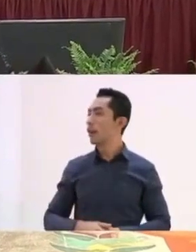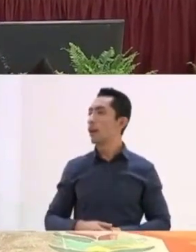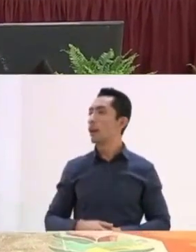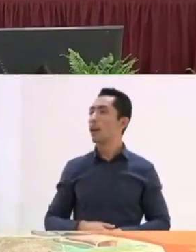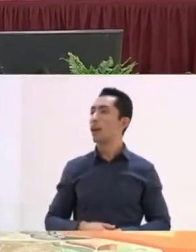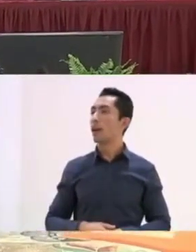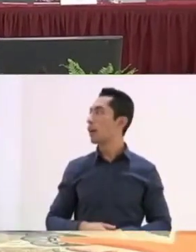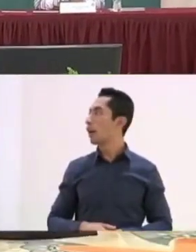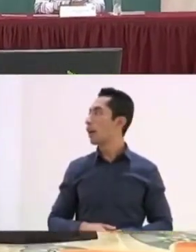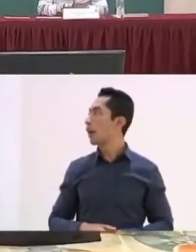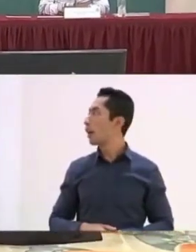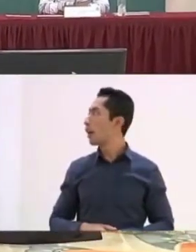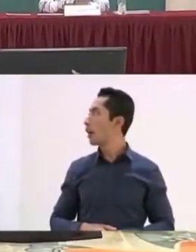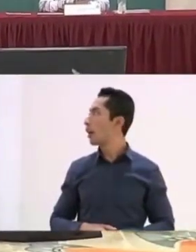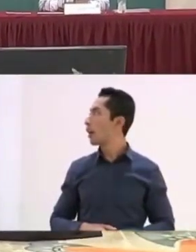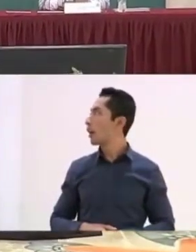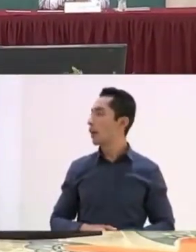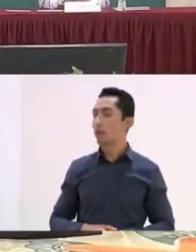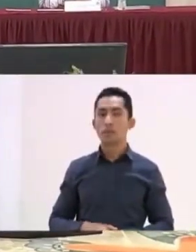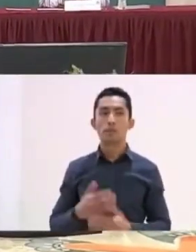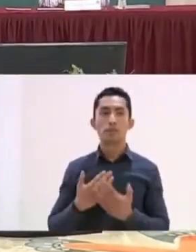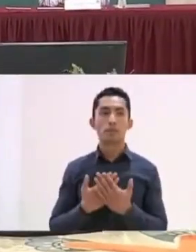vamos a esperar.